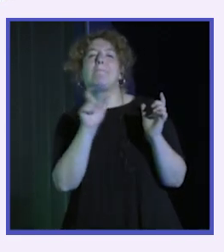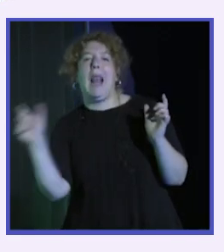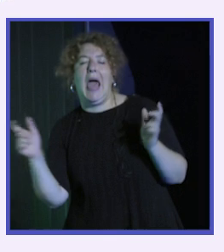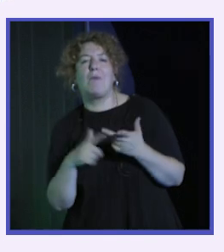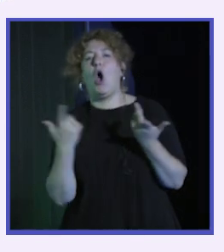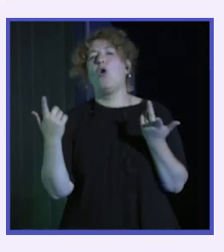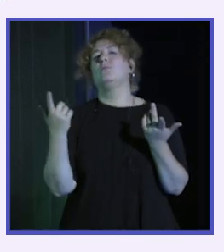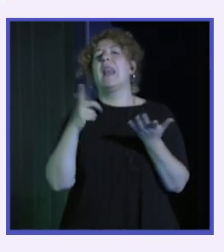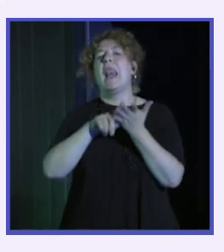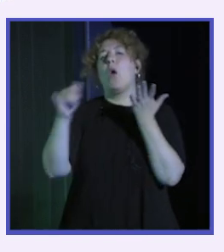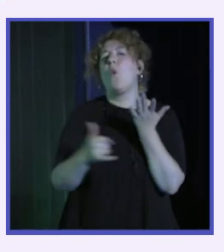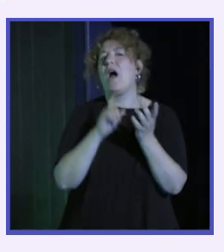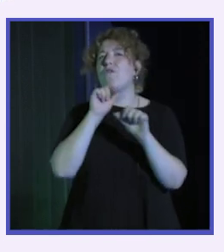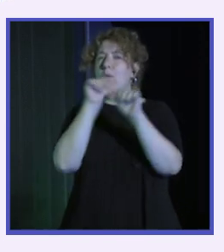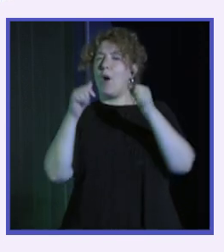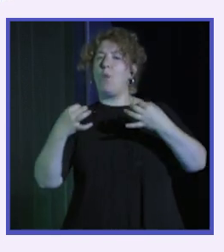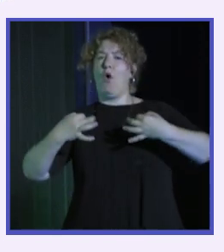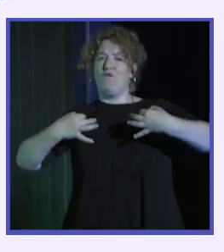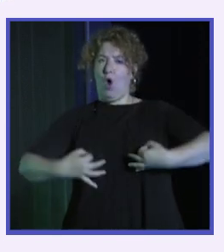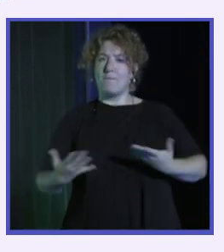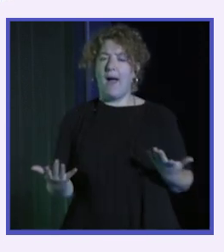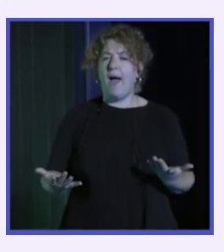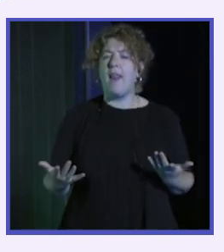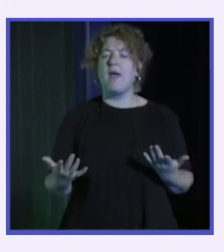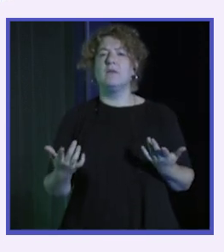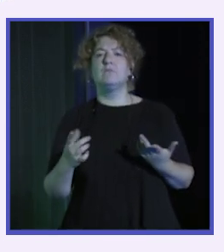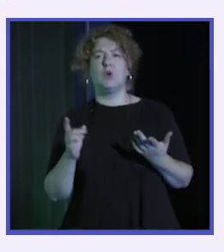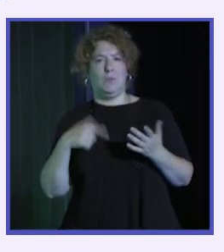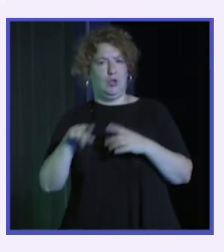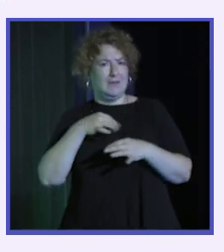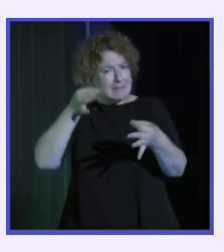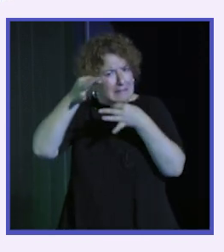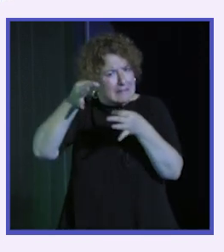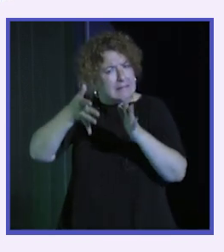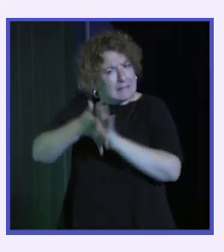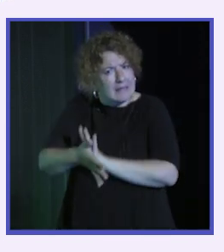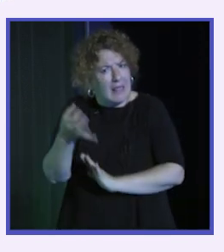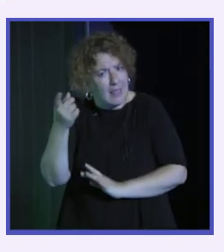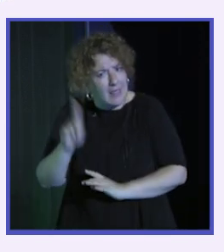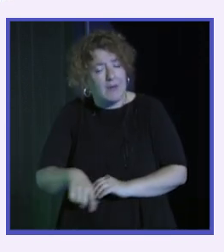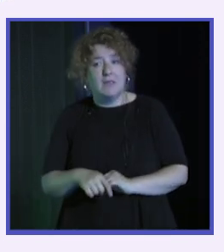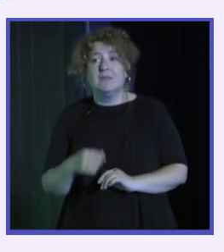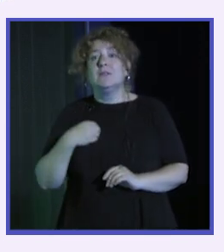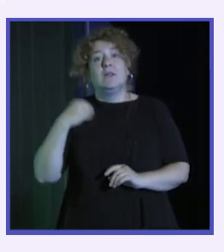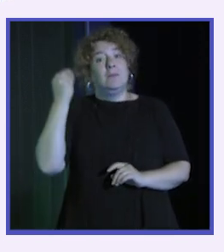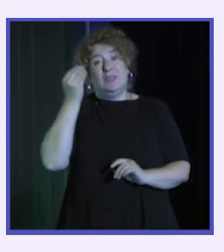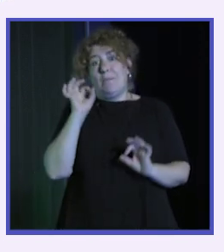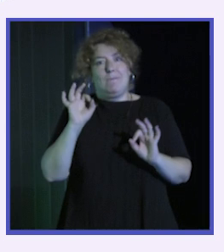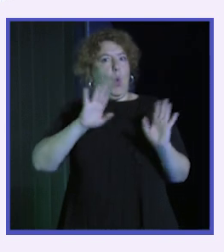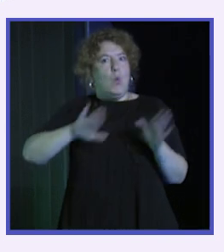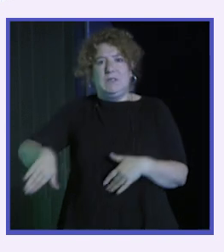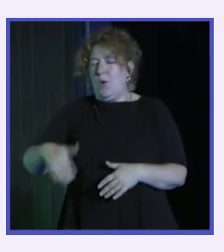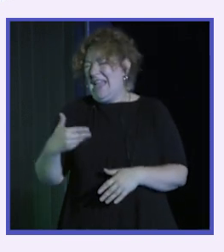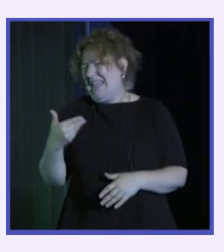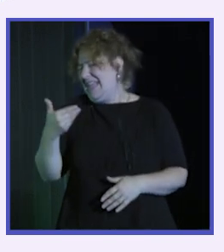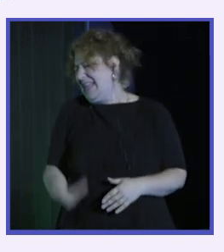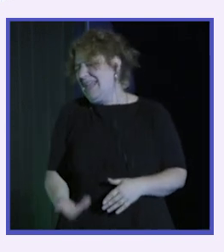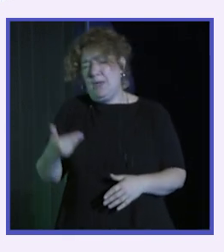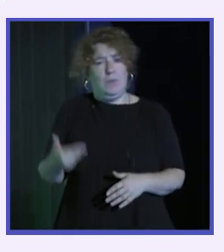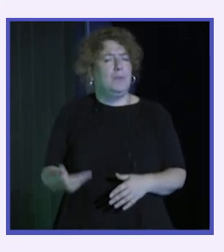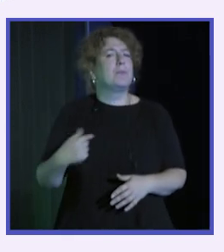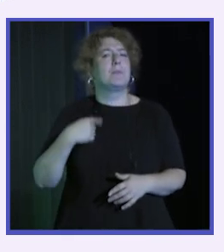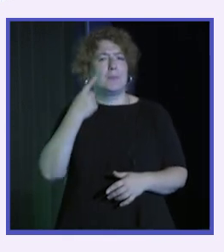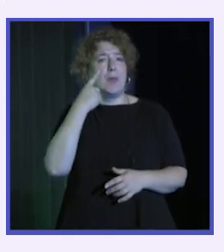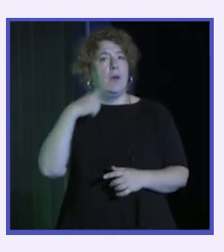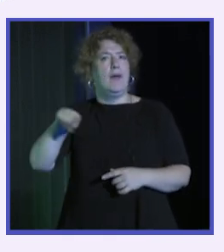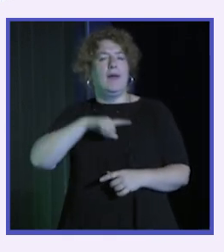lenguaje informal. Seamos precisos, ¿vale? Y por último, y de verdad que esta parte creo que es la más importante porque es donde está habiendo